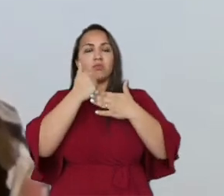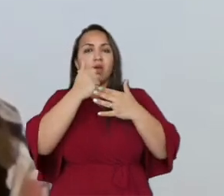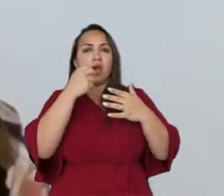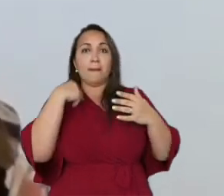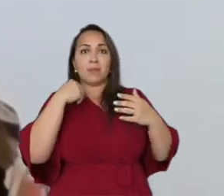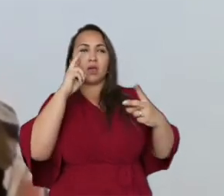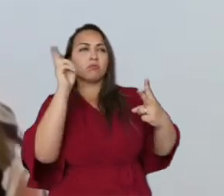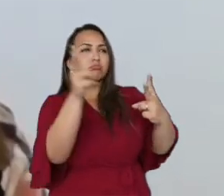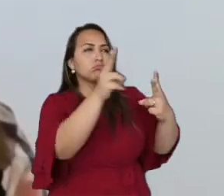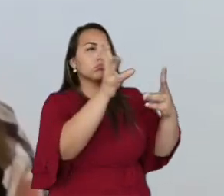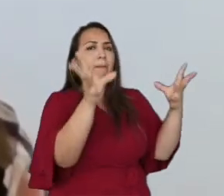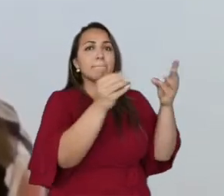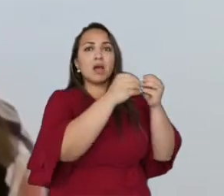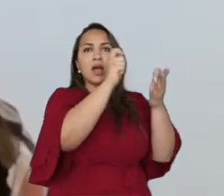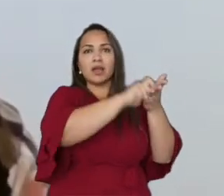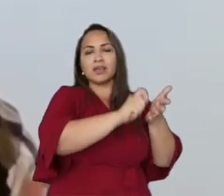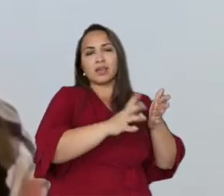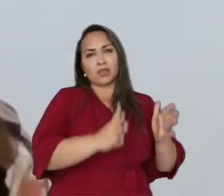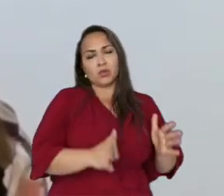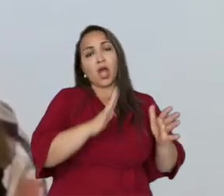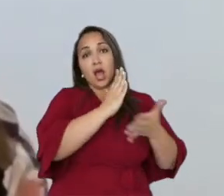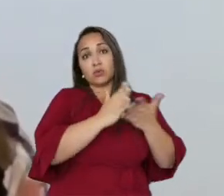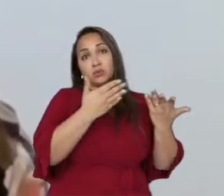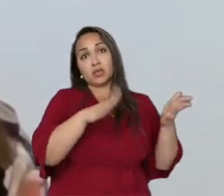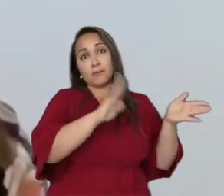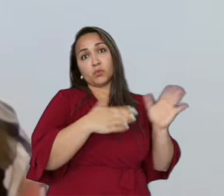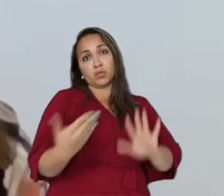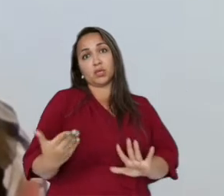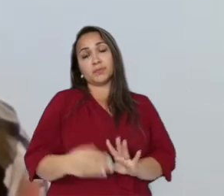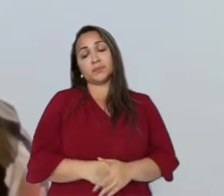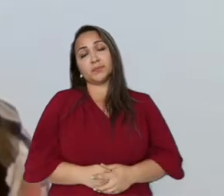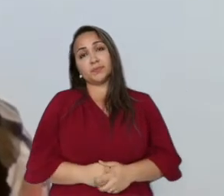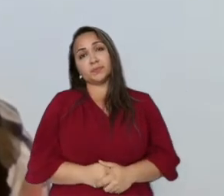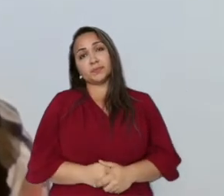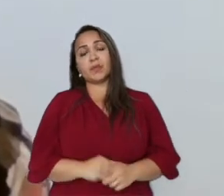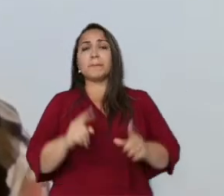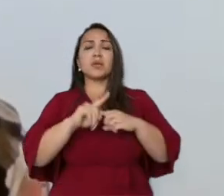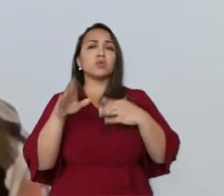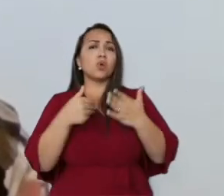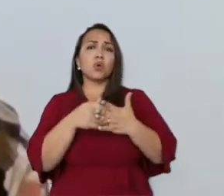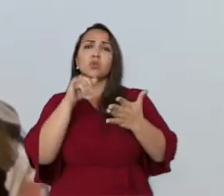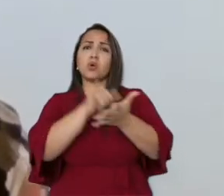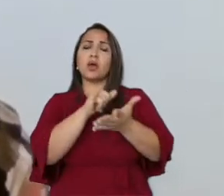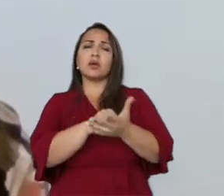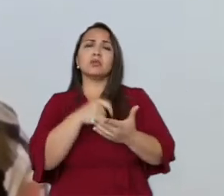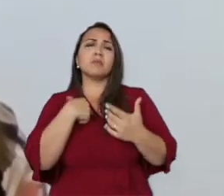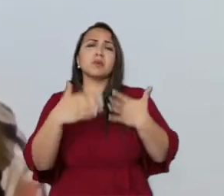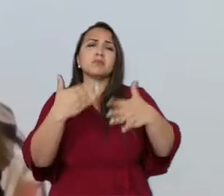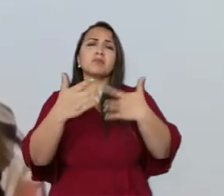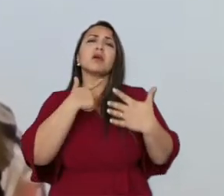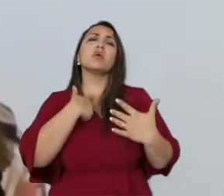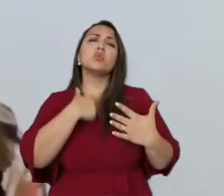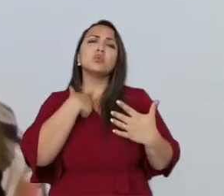más escritores. Algunos han fallecido ya. Pero todo esto me fue